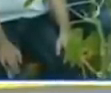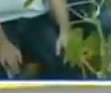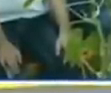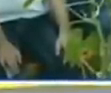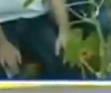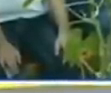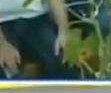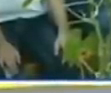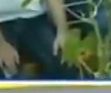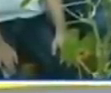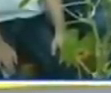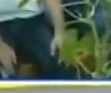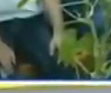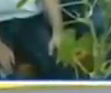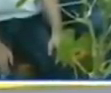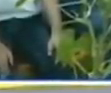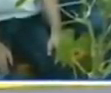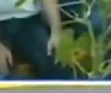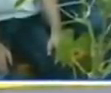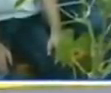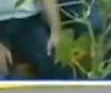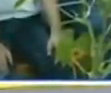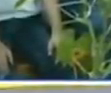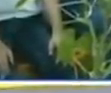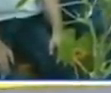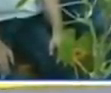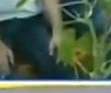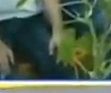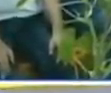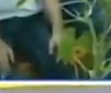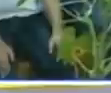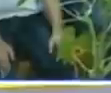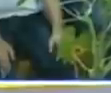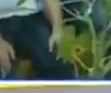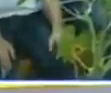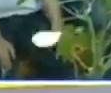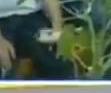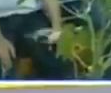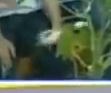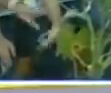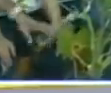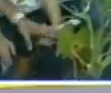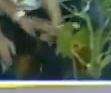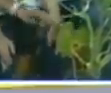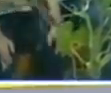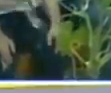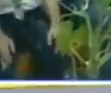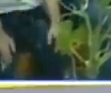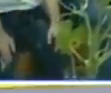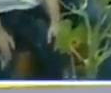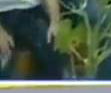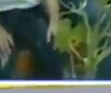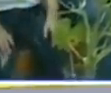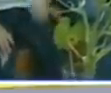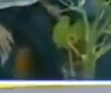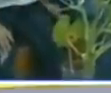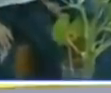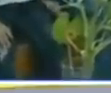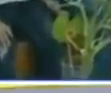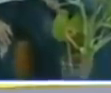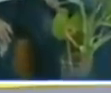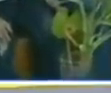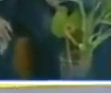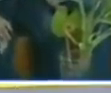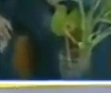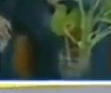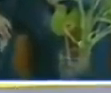de la familia de ustedes, a ese niño que ya se ve creciendo allí y a esa